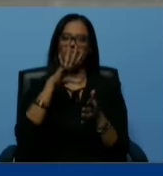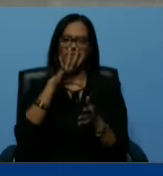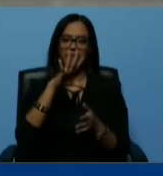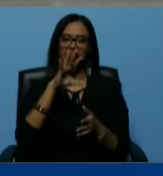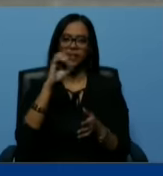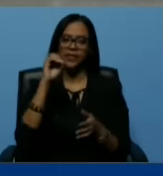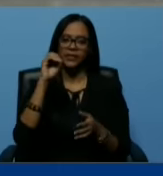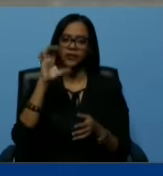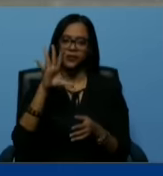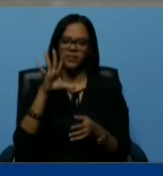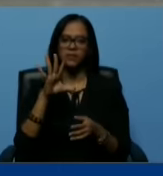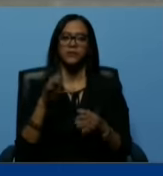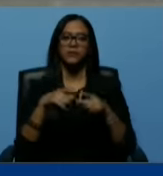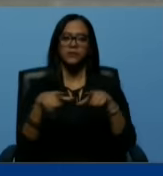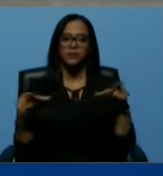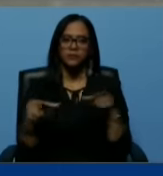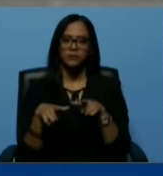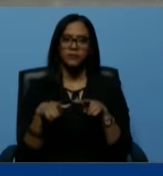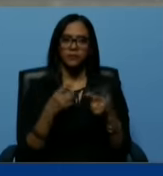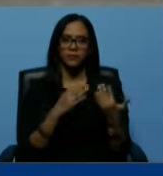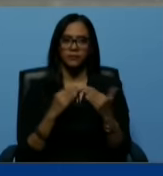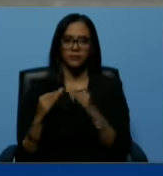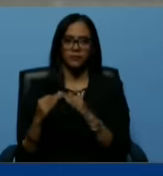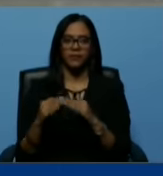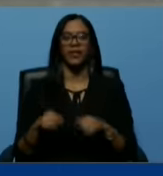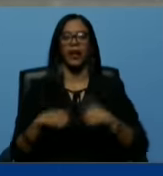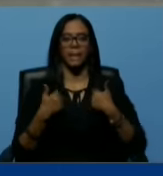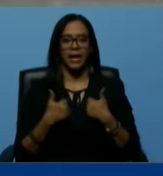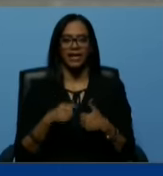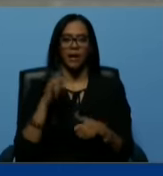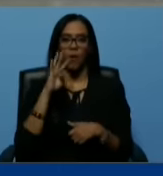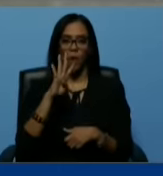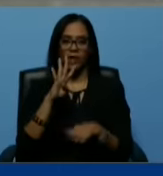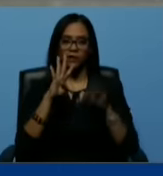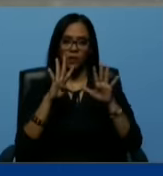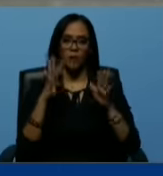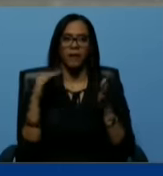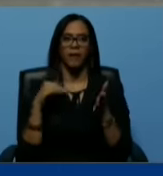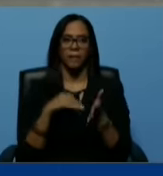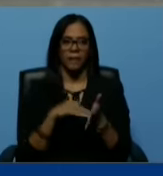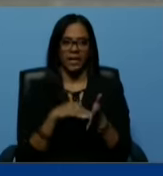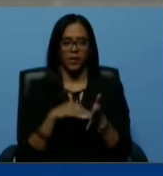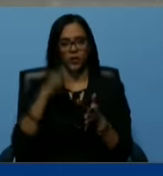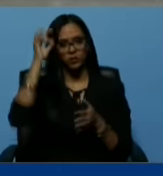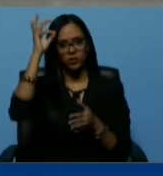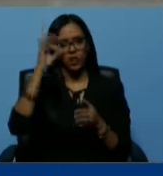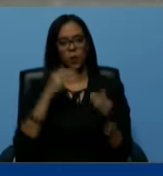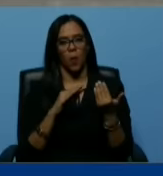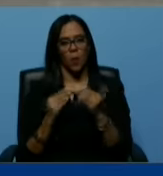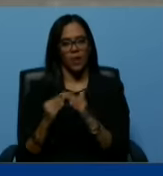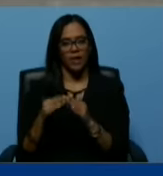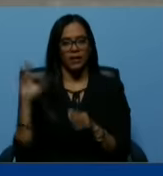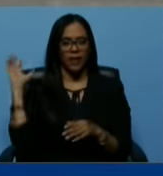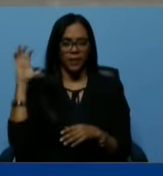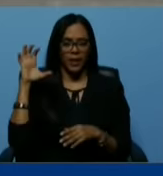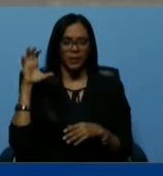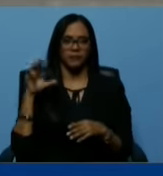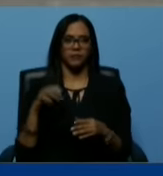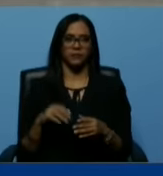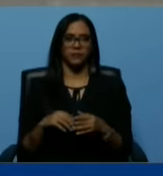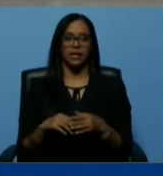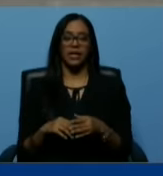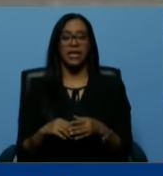4.505 circuitos comunales de más de 49.000 consejos comunales del país,